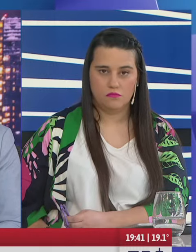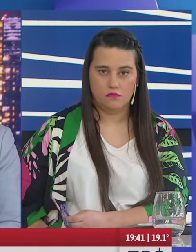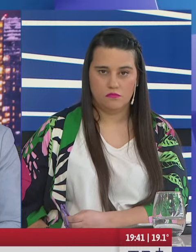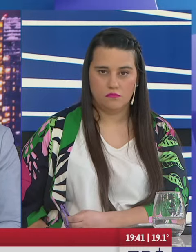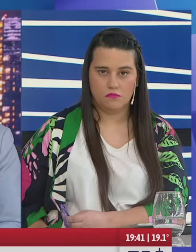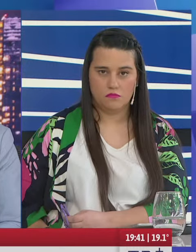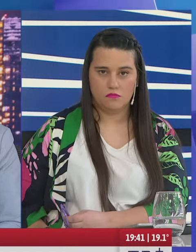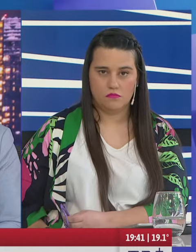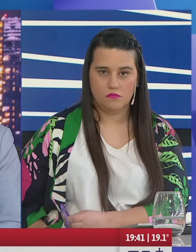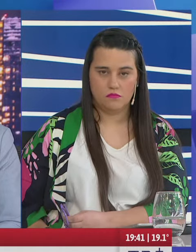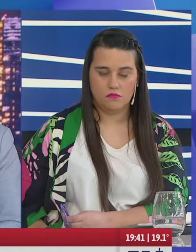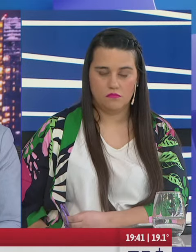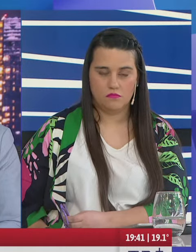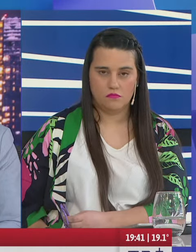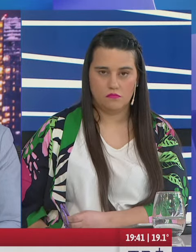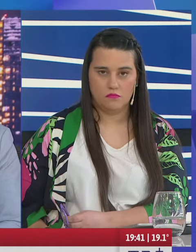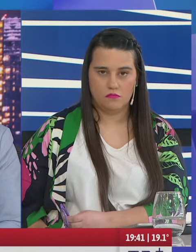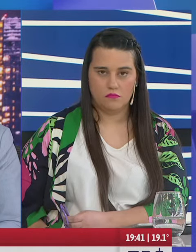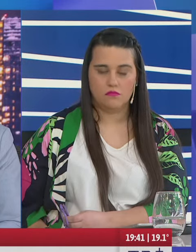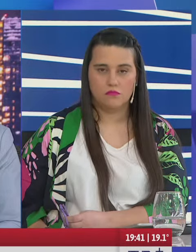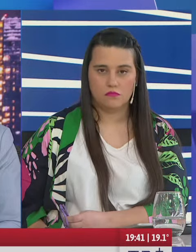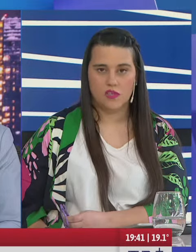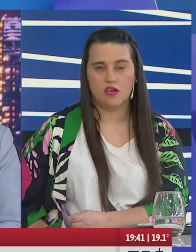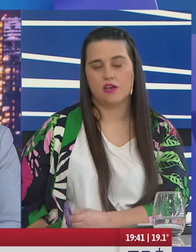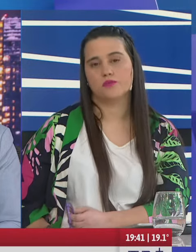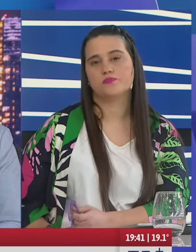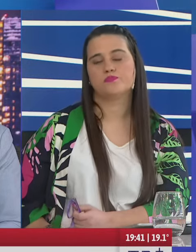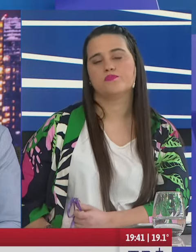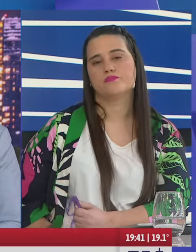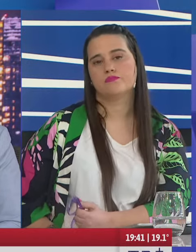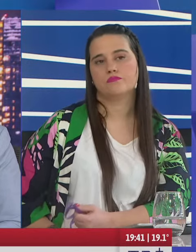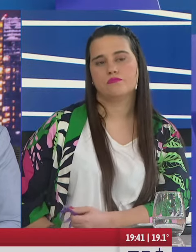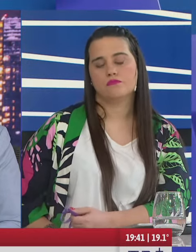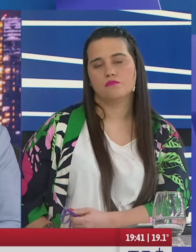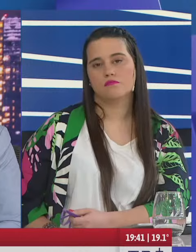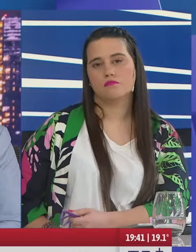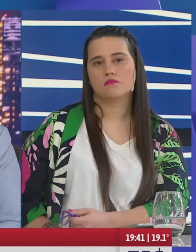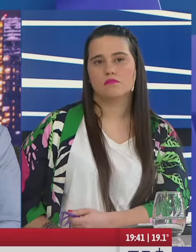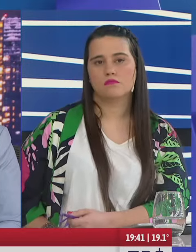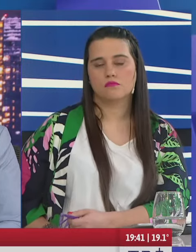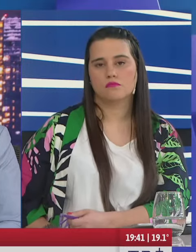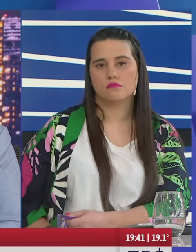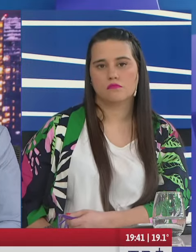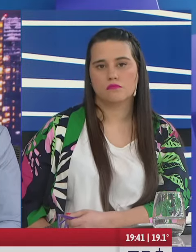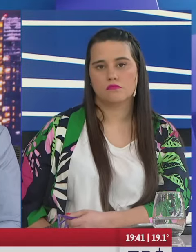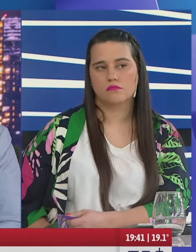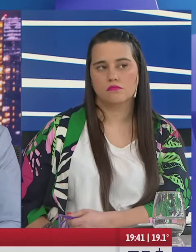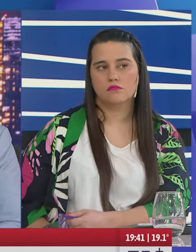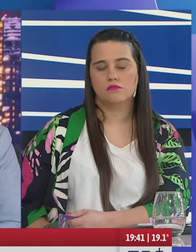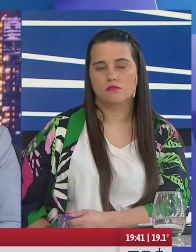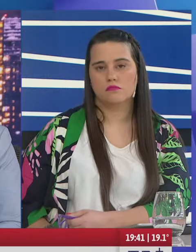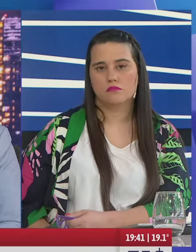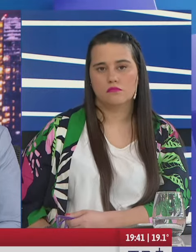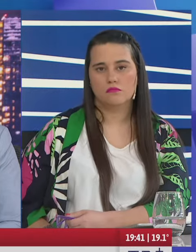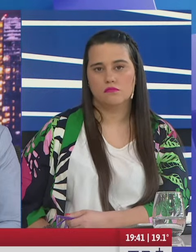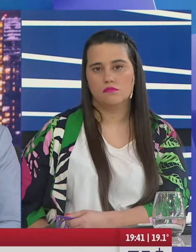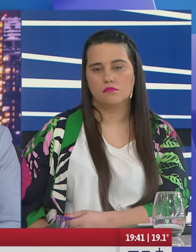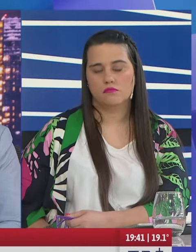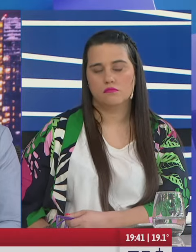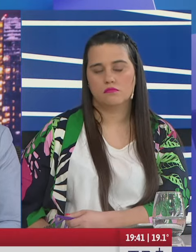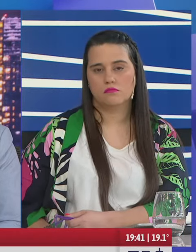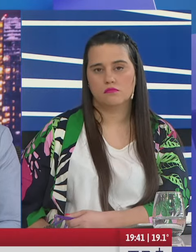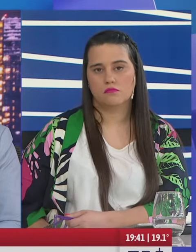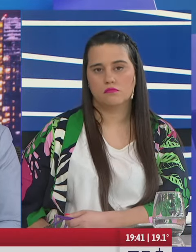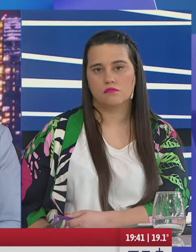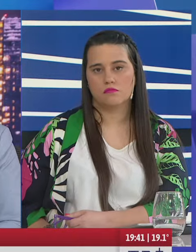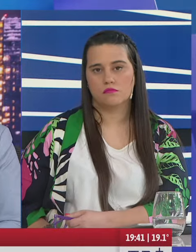en el 15,5%. Es decir, los bolsillos de los argentinos se van a ver más influenciados por la variación de precios de los servicios, sobre todo